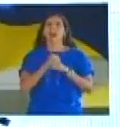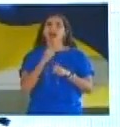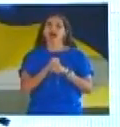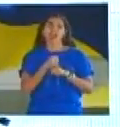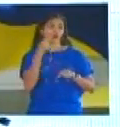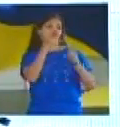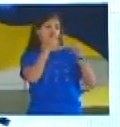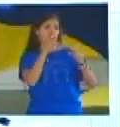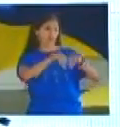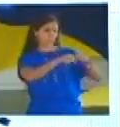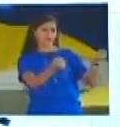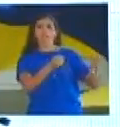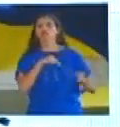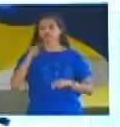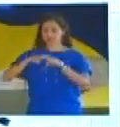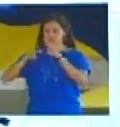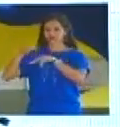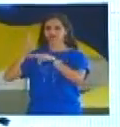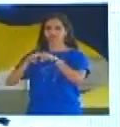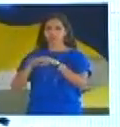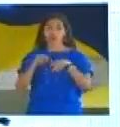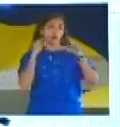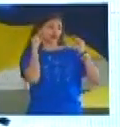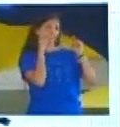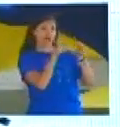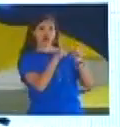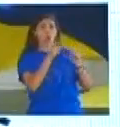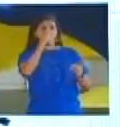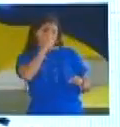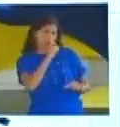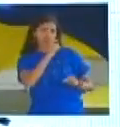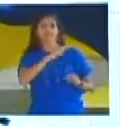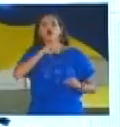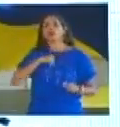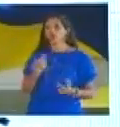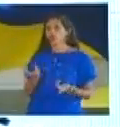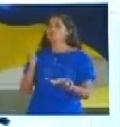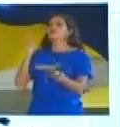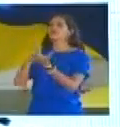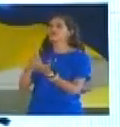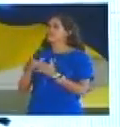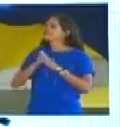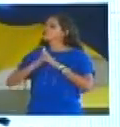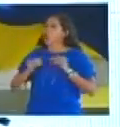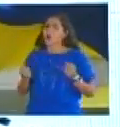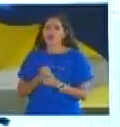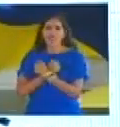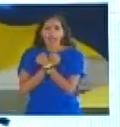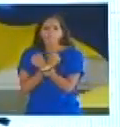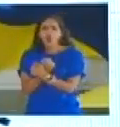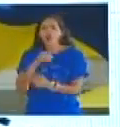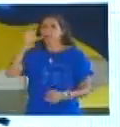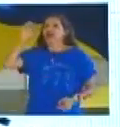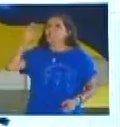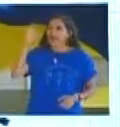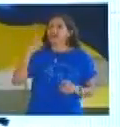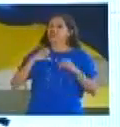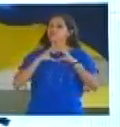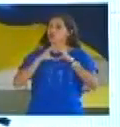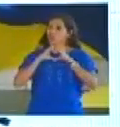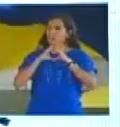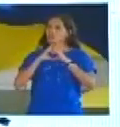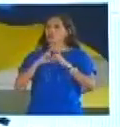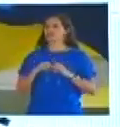ellos destruyen, nosotros construimos. Mientras ellos odian, nosotros llevamos todo el amor de la patria en nuestro